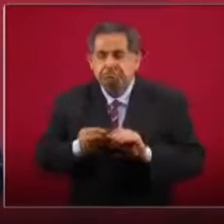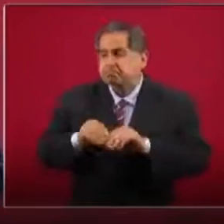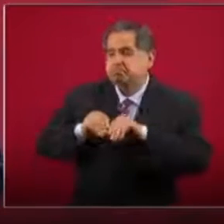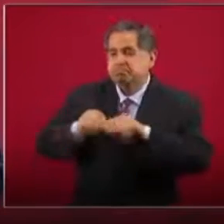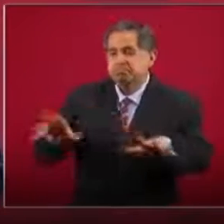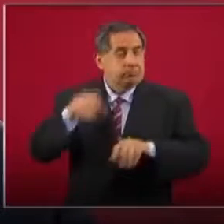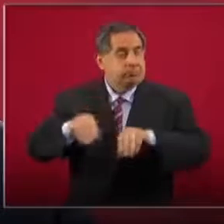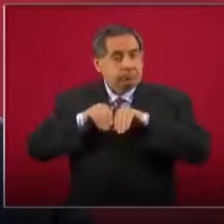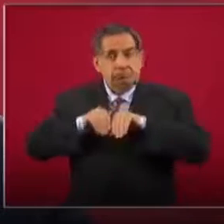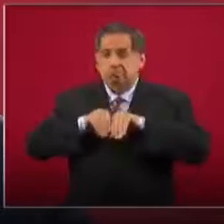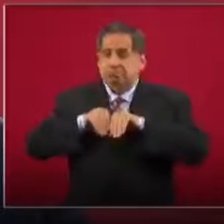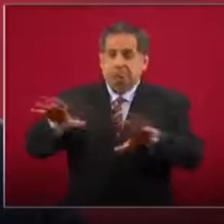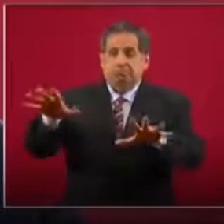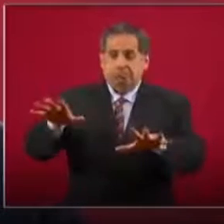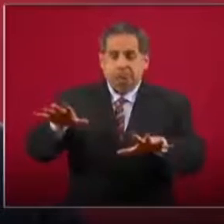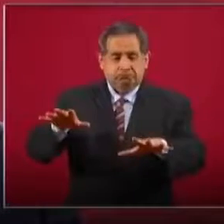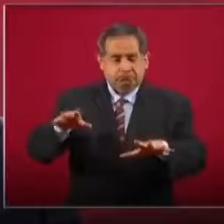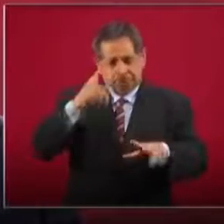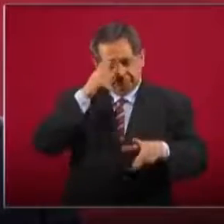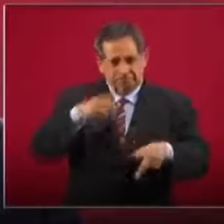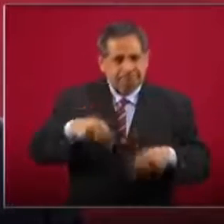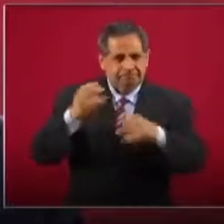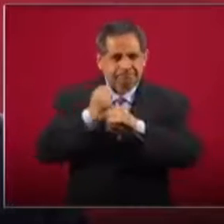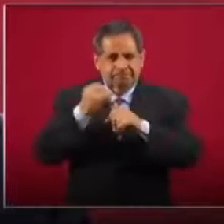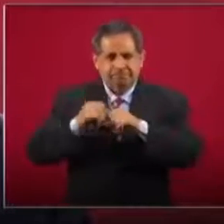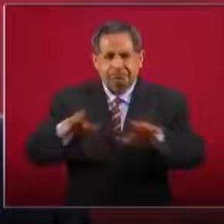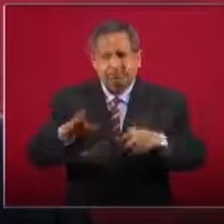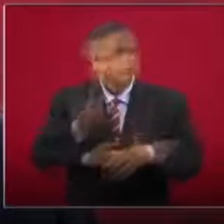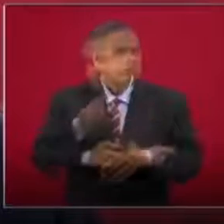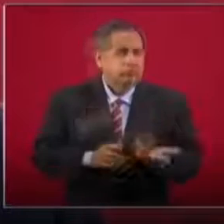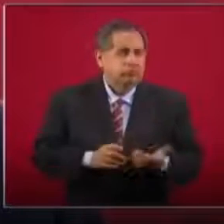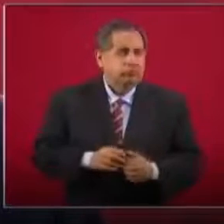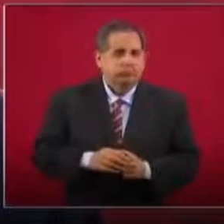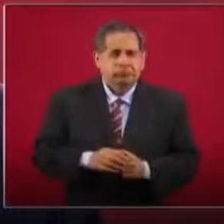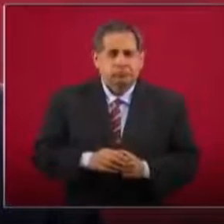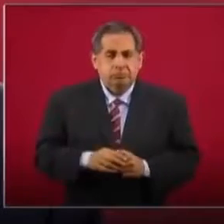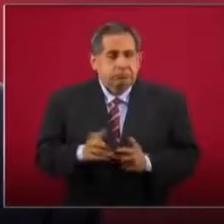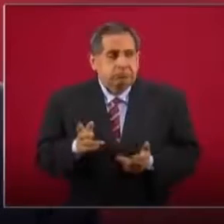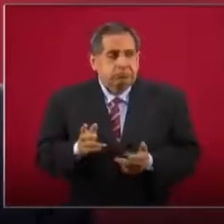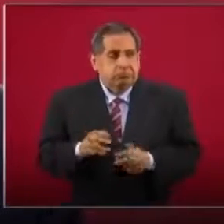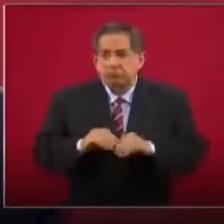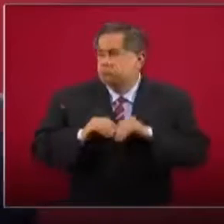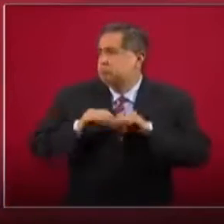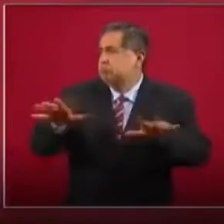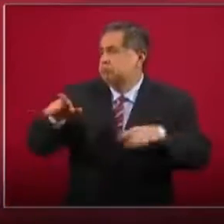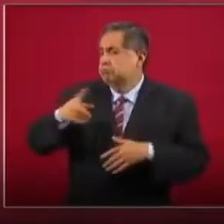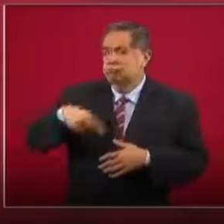antier, supuestamente lo subieron el domingo. Nadie